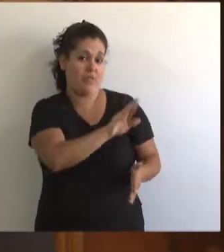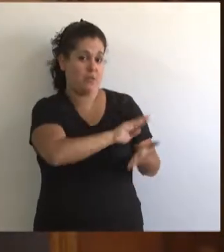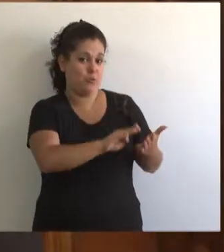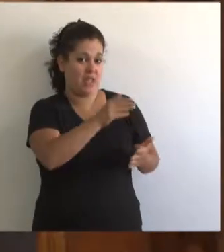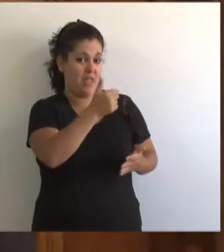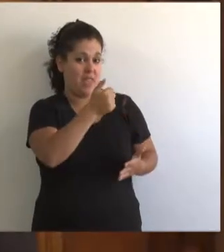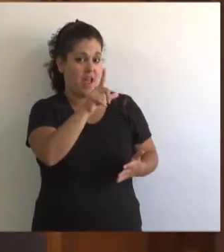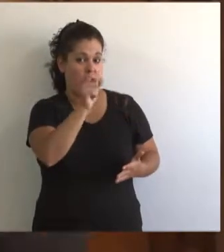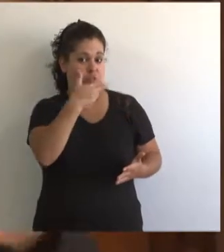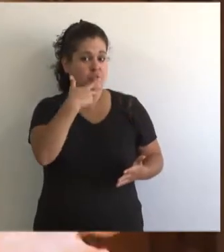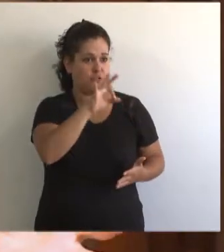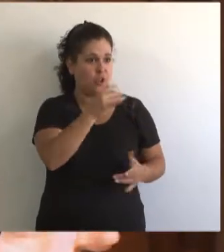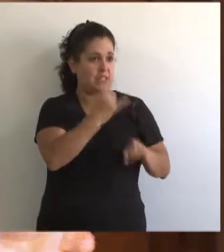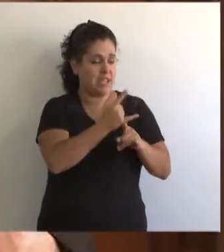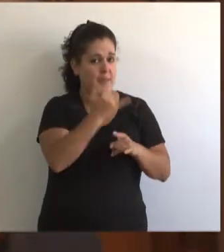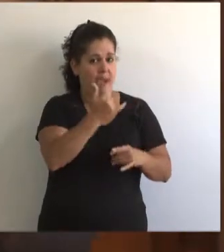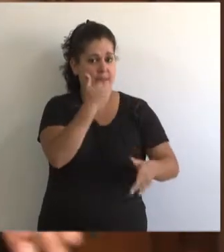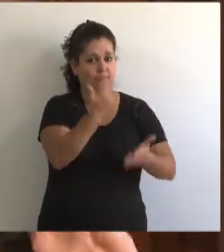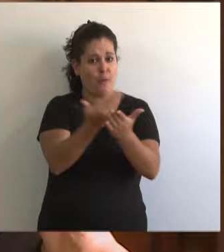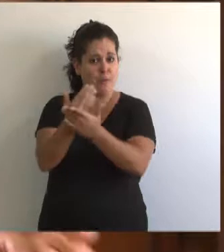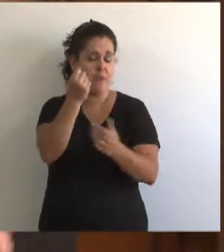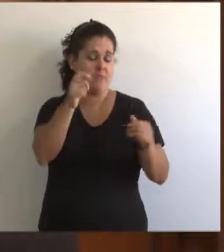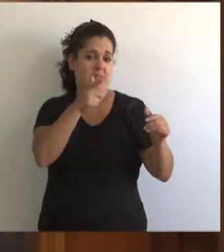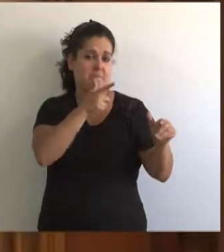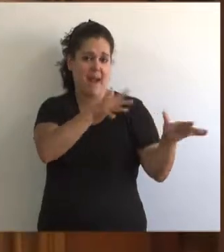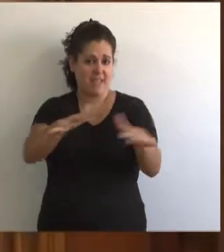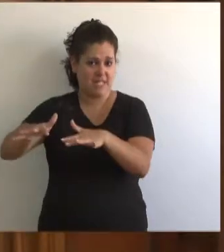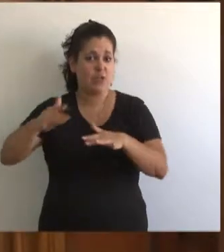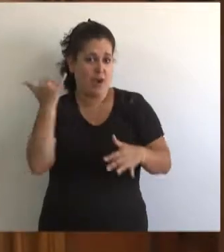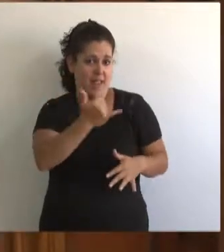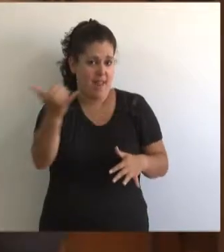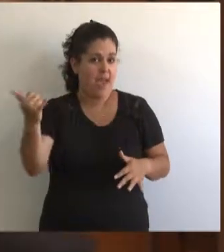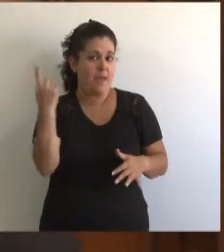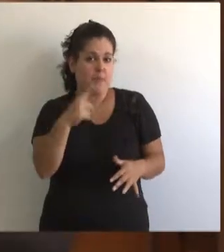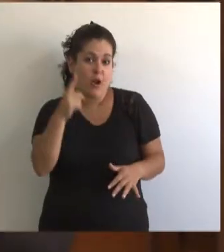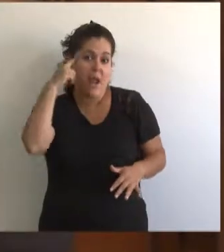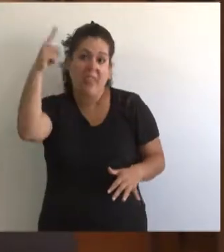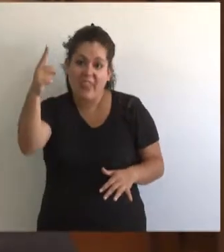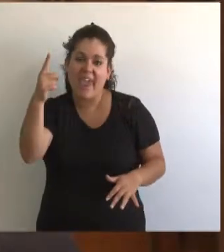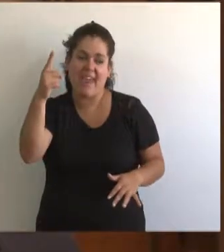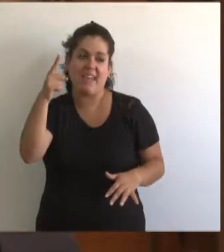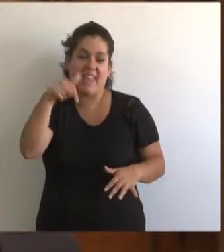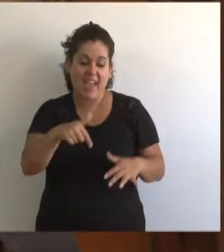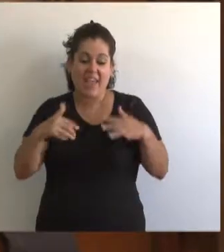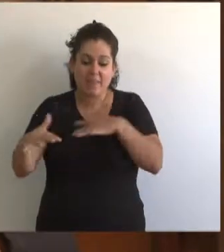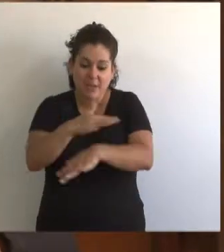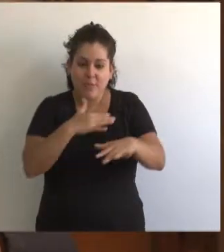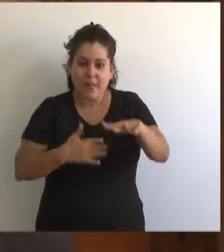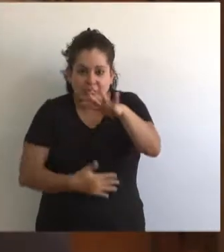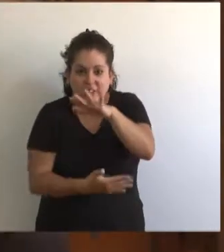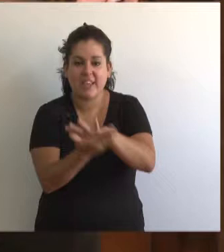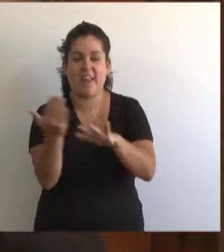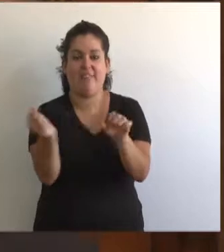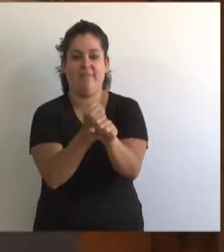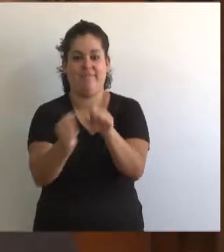la diputada Alonso, siempre hay varios proyectos a veces similares respecto a una misma problemática y la idea es que pueda salir de estos